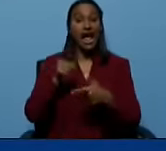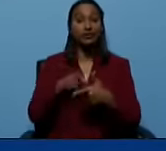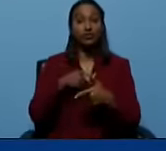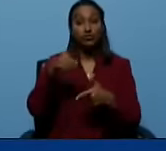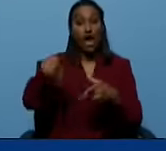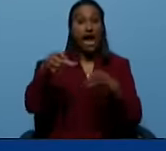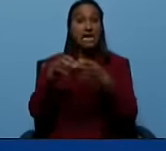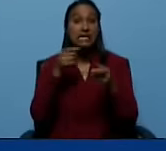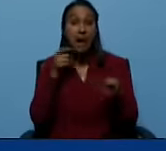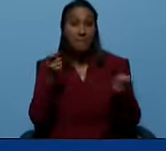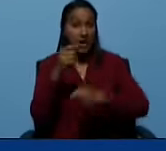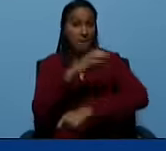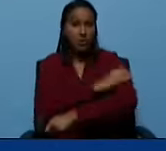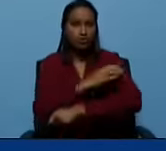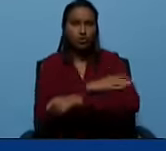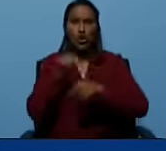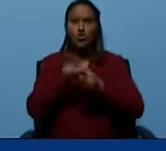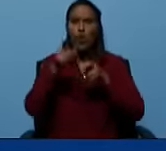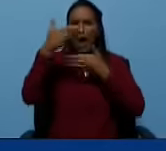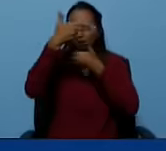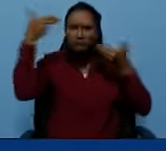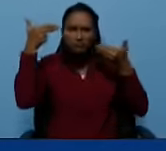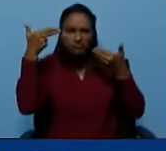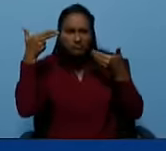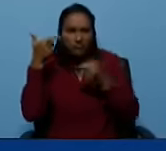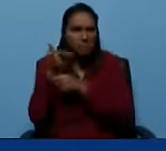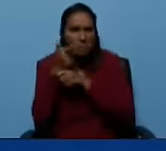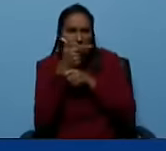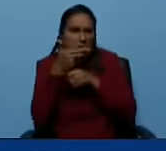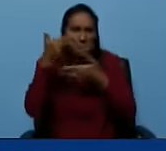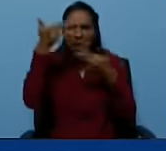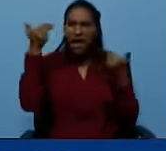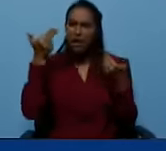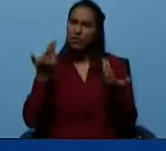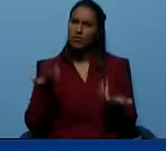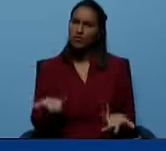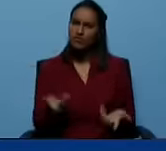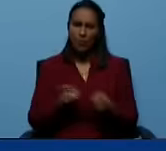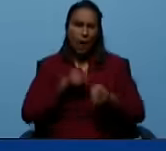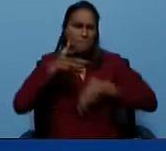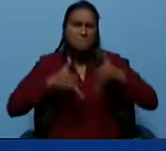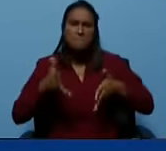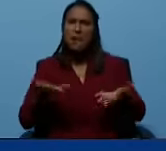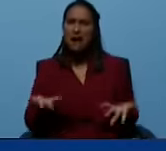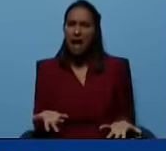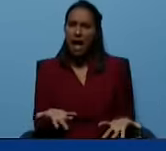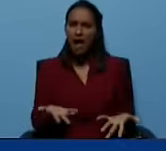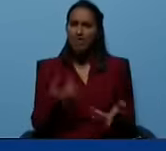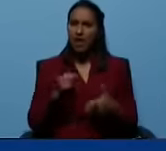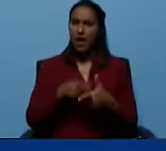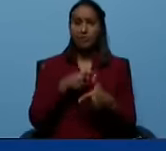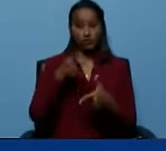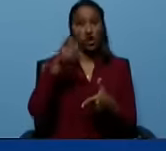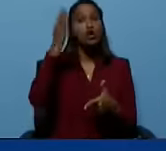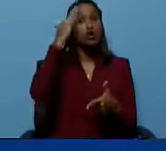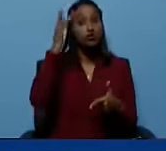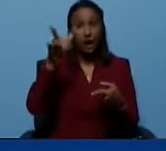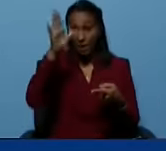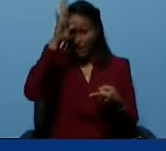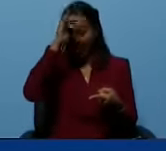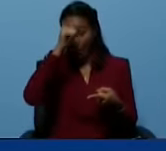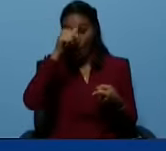Ellos no organizaron una maquinaria electoral. De hecho, lo saben Manuel Rosales, Ramos